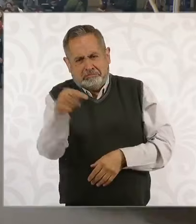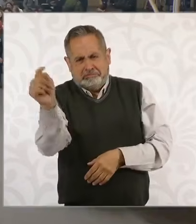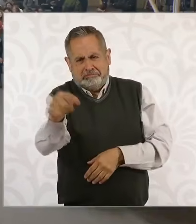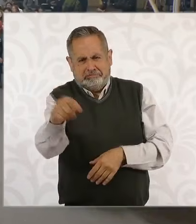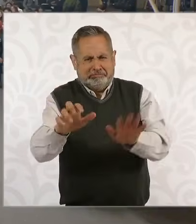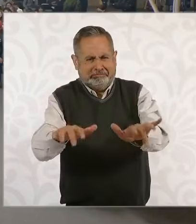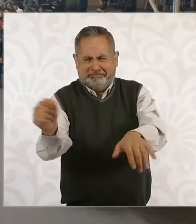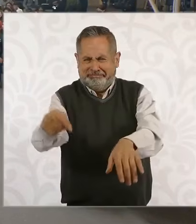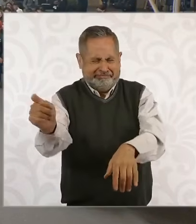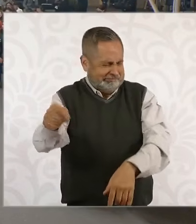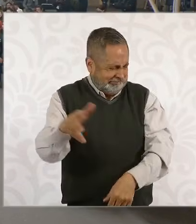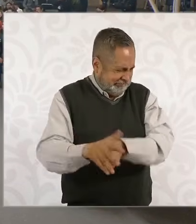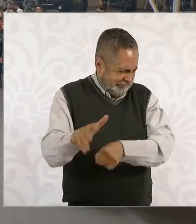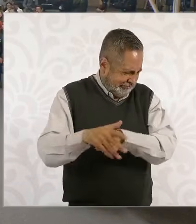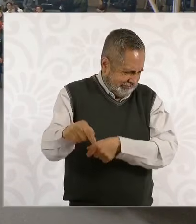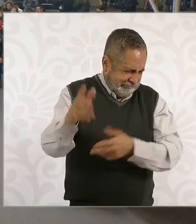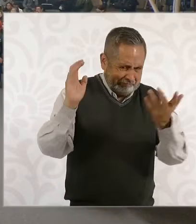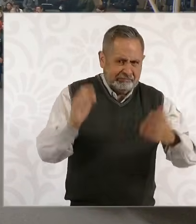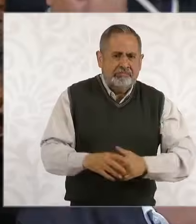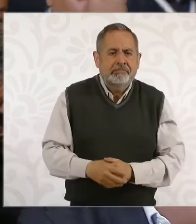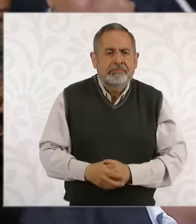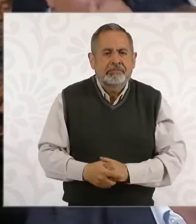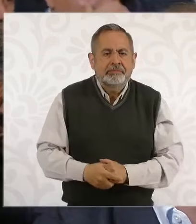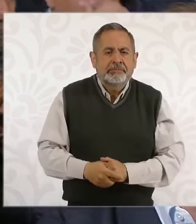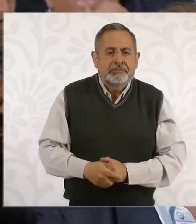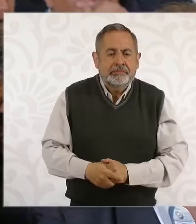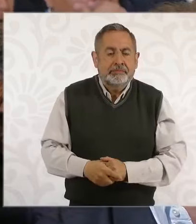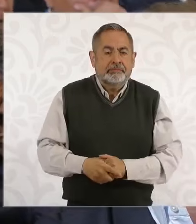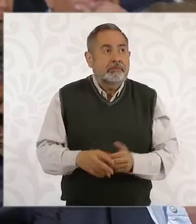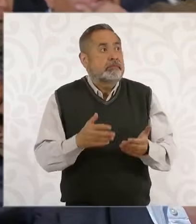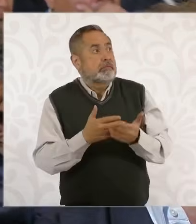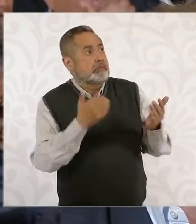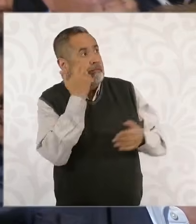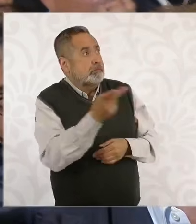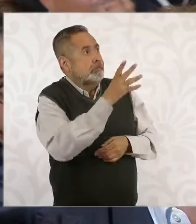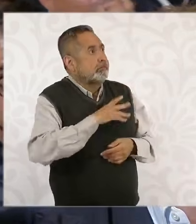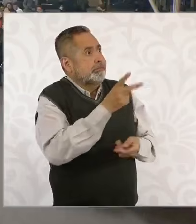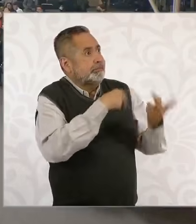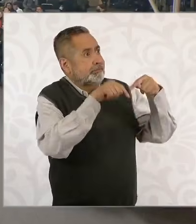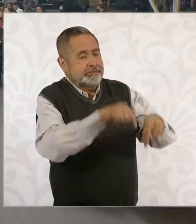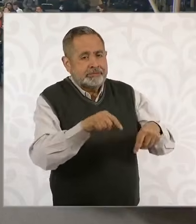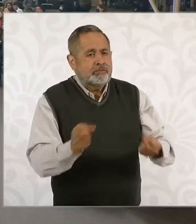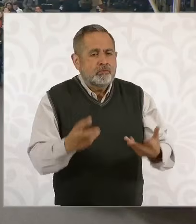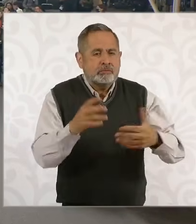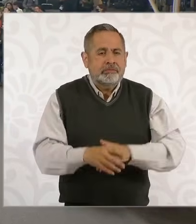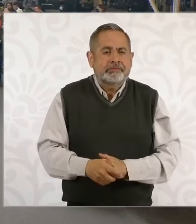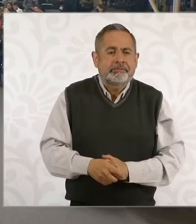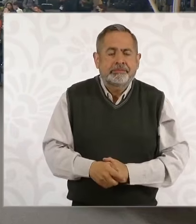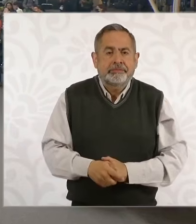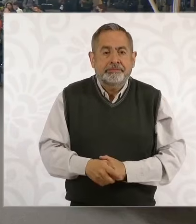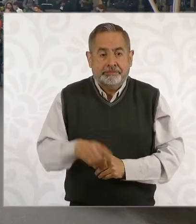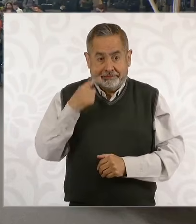Claro, precisamente, bueno, lo que queremos conocer es el monto, ahora que está aquí, aprovechando su presencia. Sí.